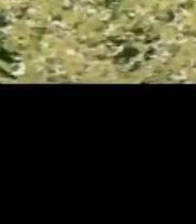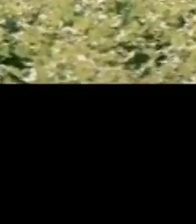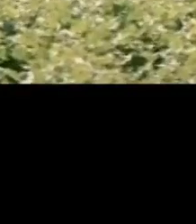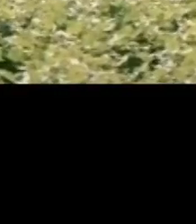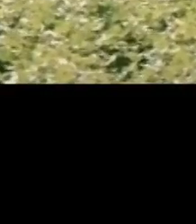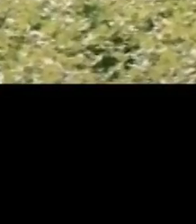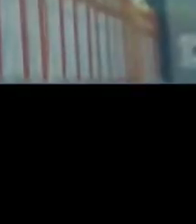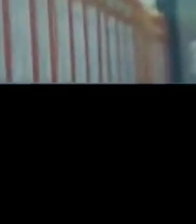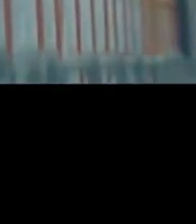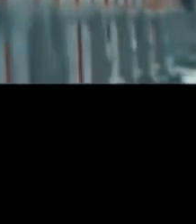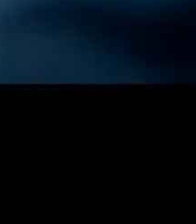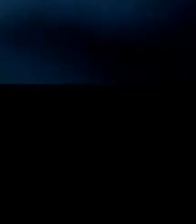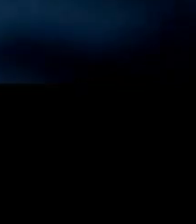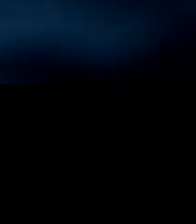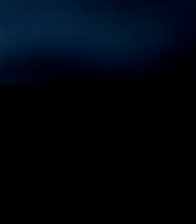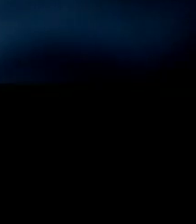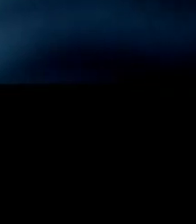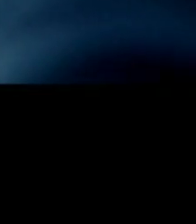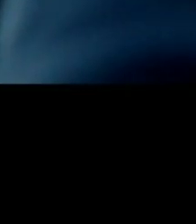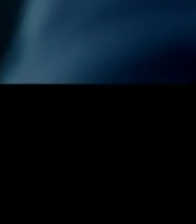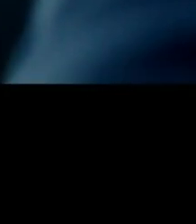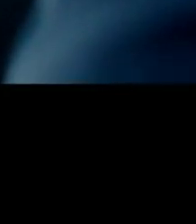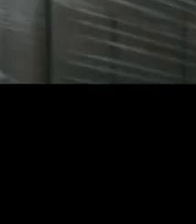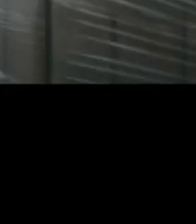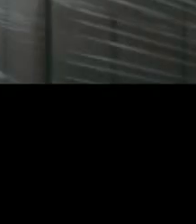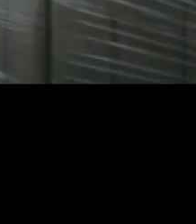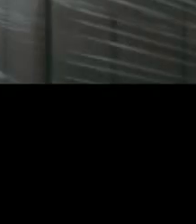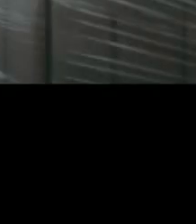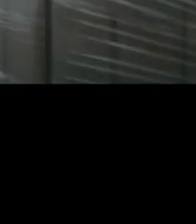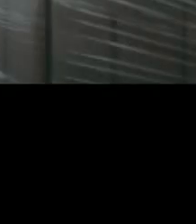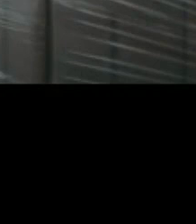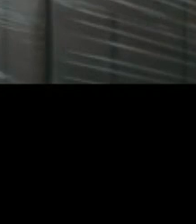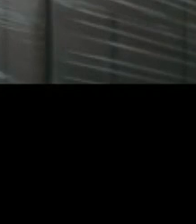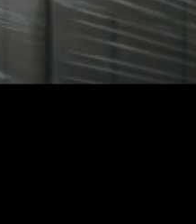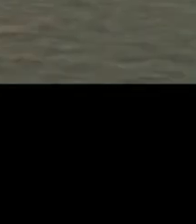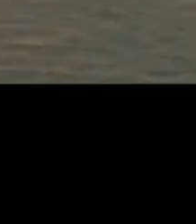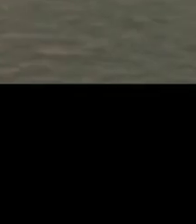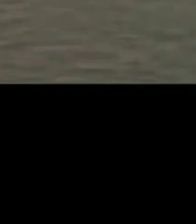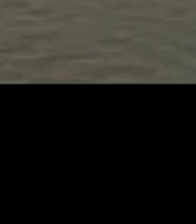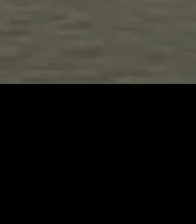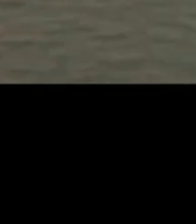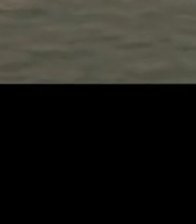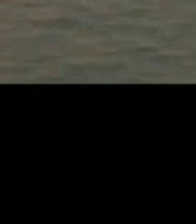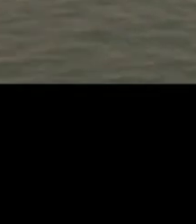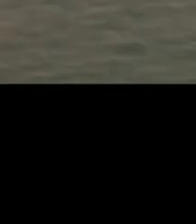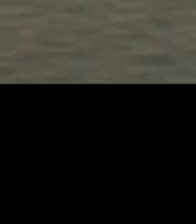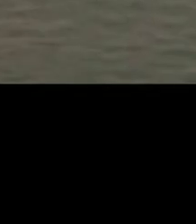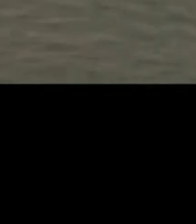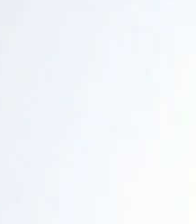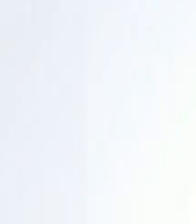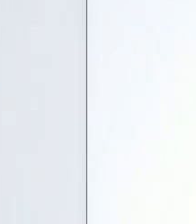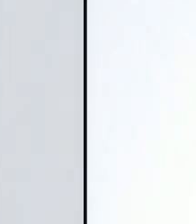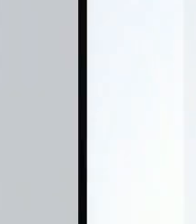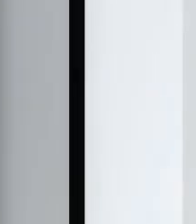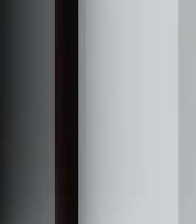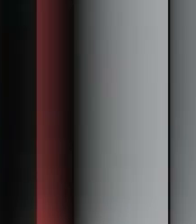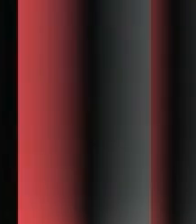emprende, transforma y exporta para proyectarse al mundo. Banco Agrario de Colombia.